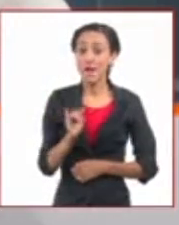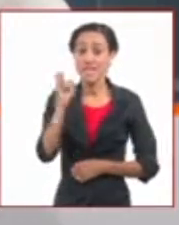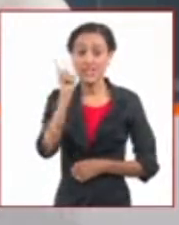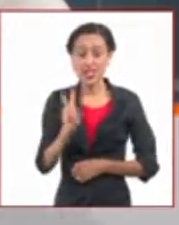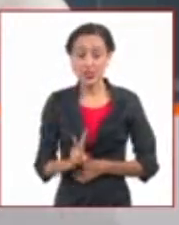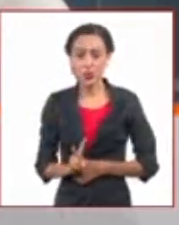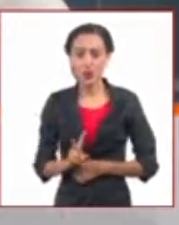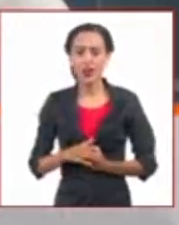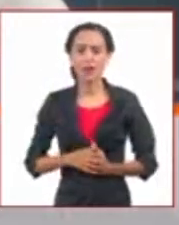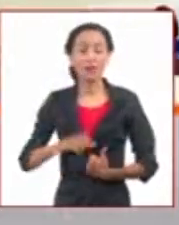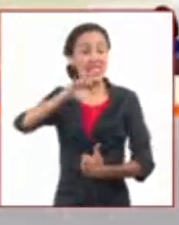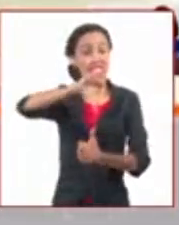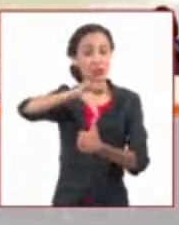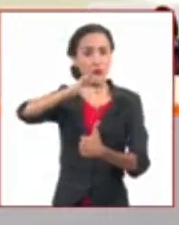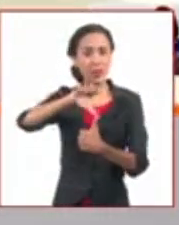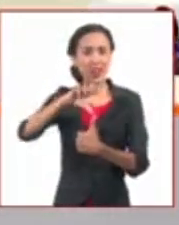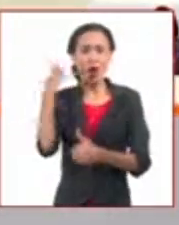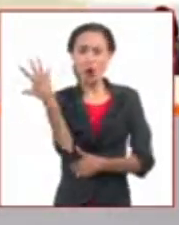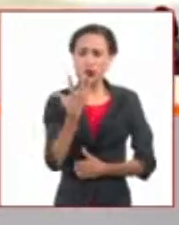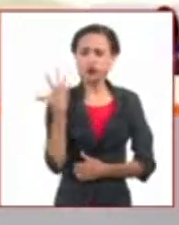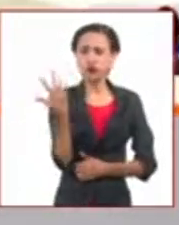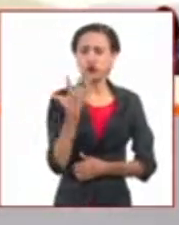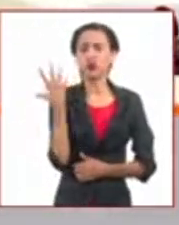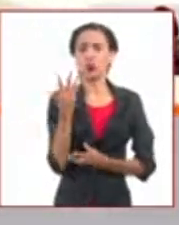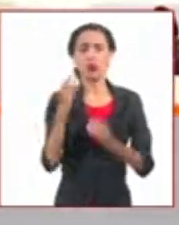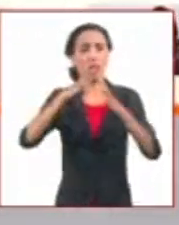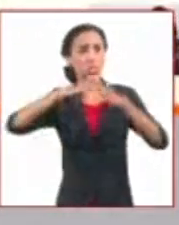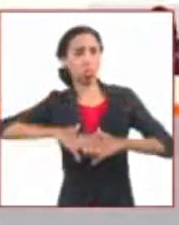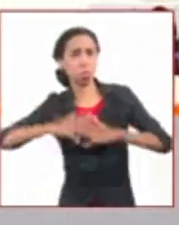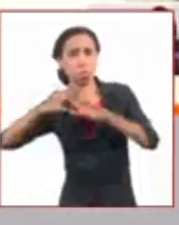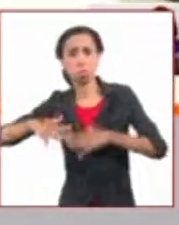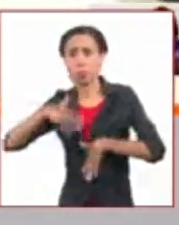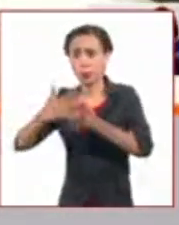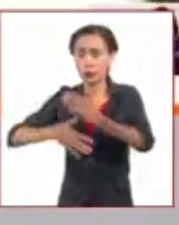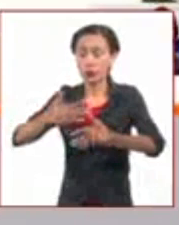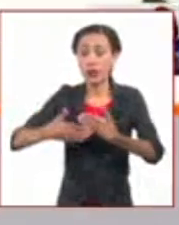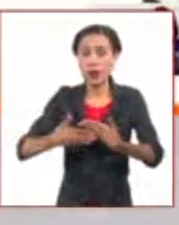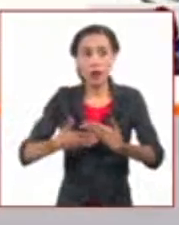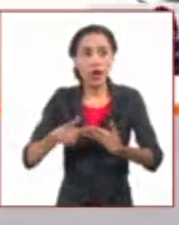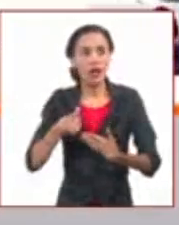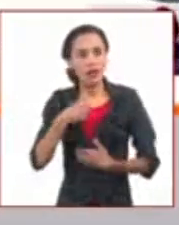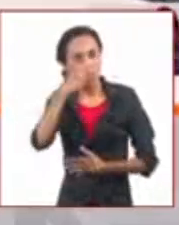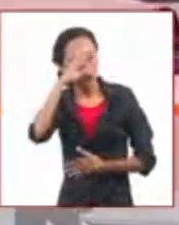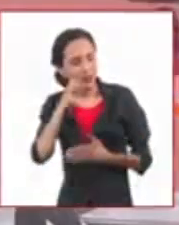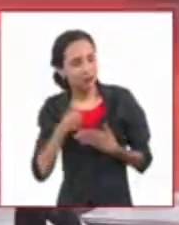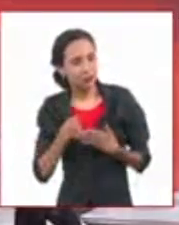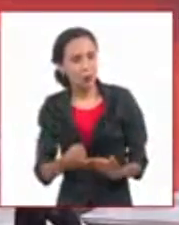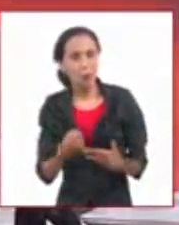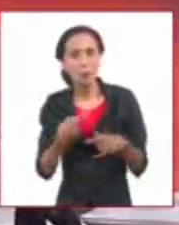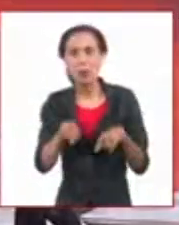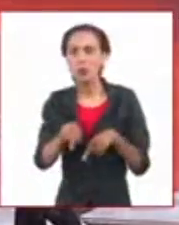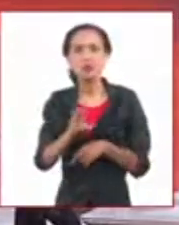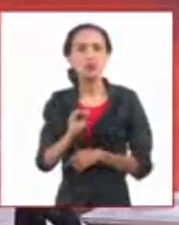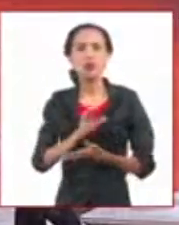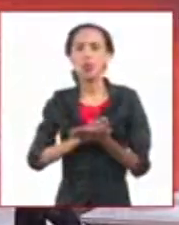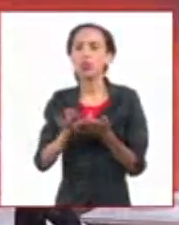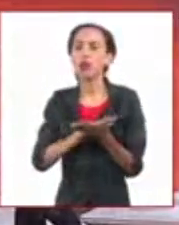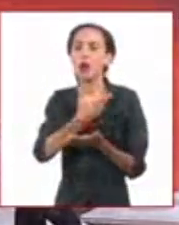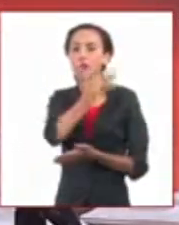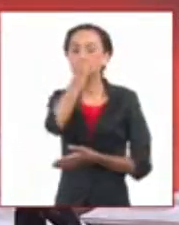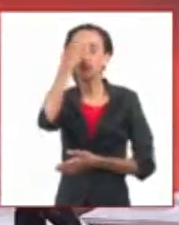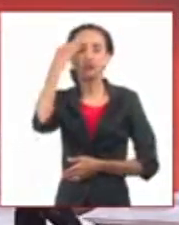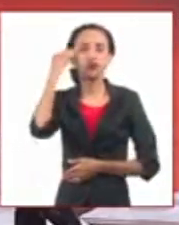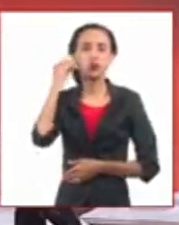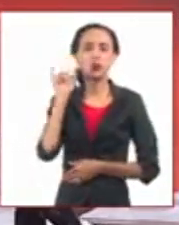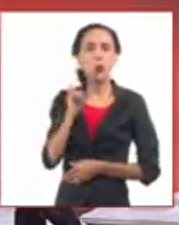huracanes y los destrozos que provocaron lograrán y es un poco que se olvide o como si cubana tuviera que demostrar nada de